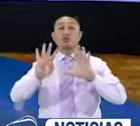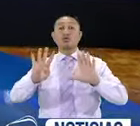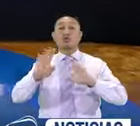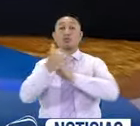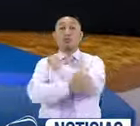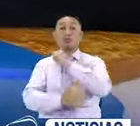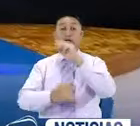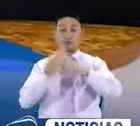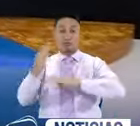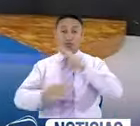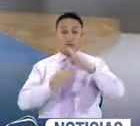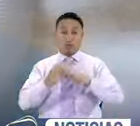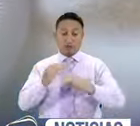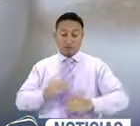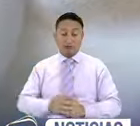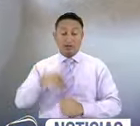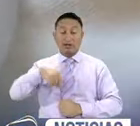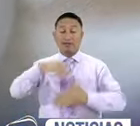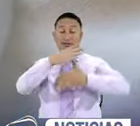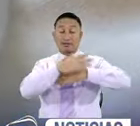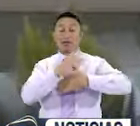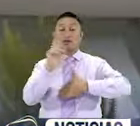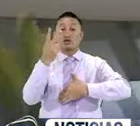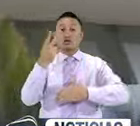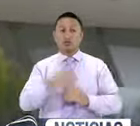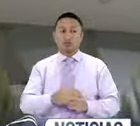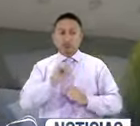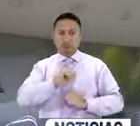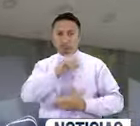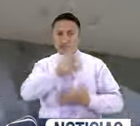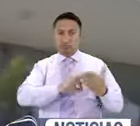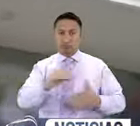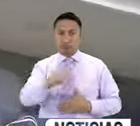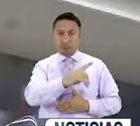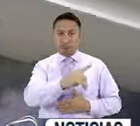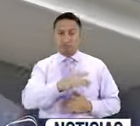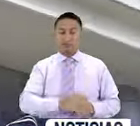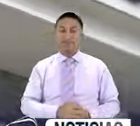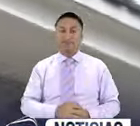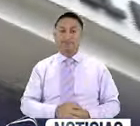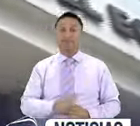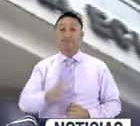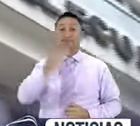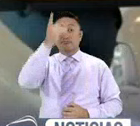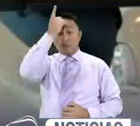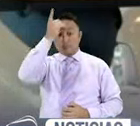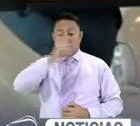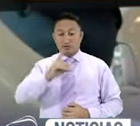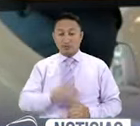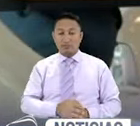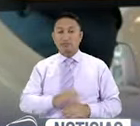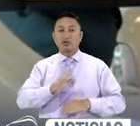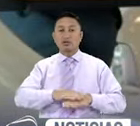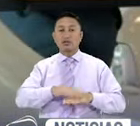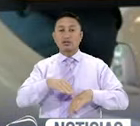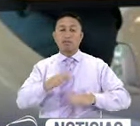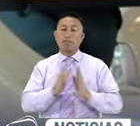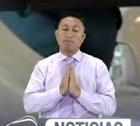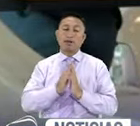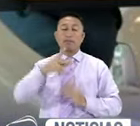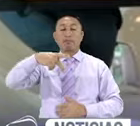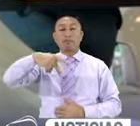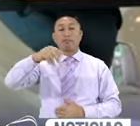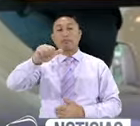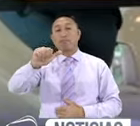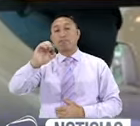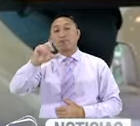el 2º en América Latina en legalizar esta práctica. La decisión se desprende tras el pedido de Paola Roldán.